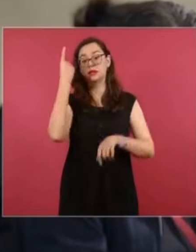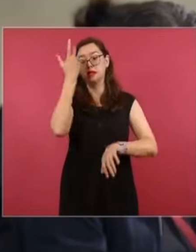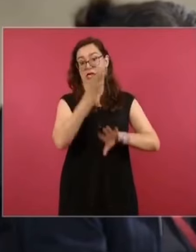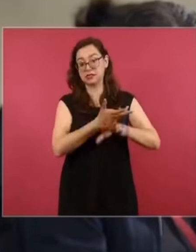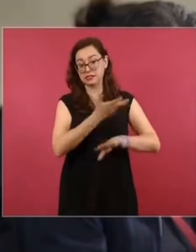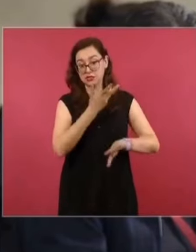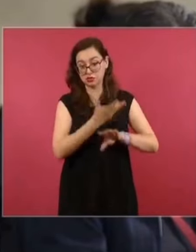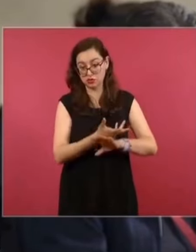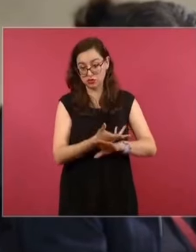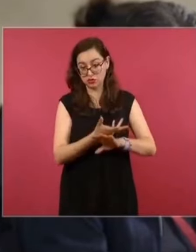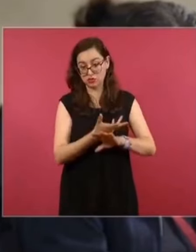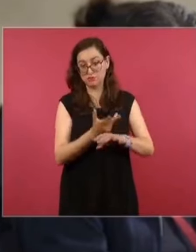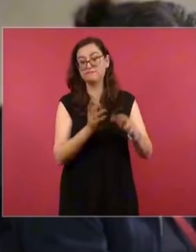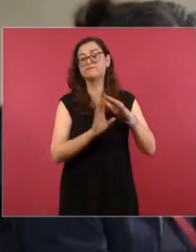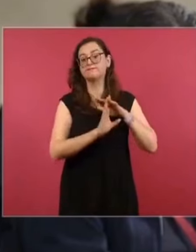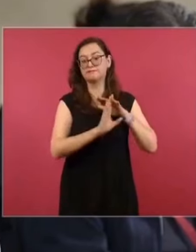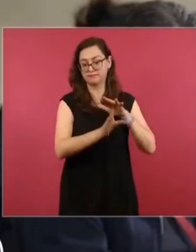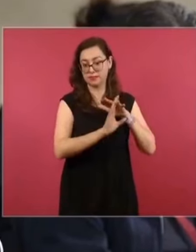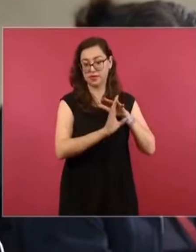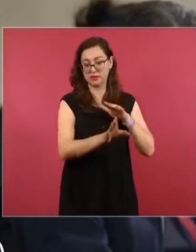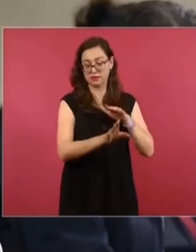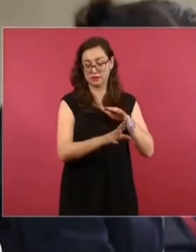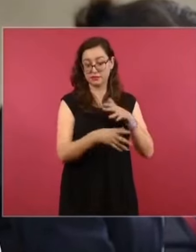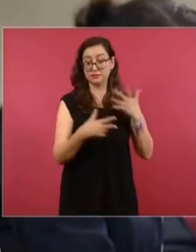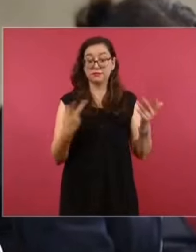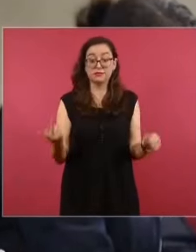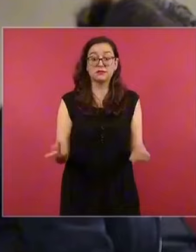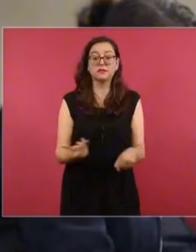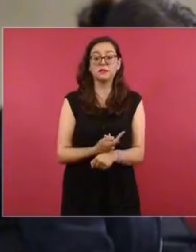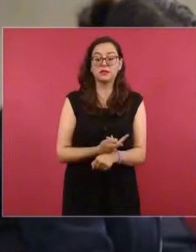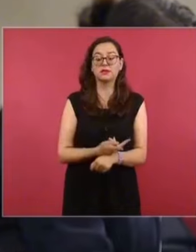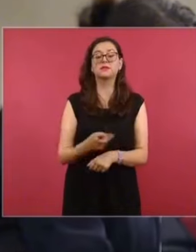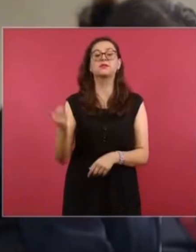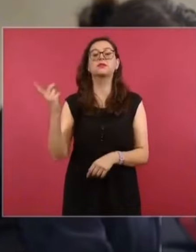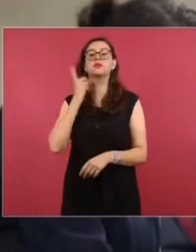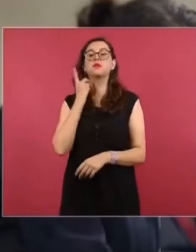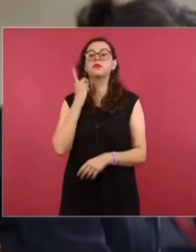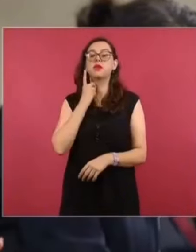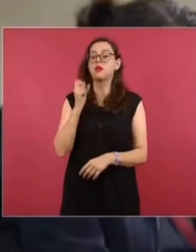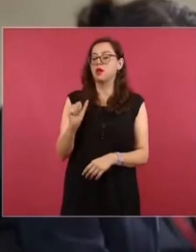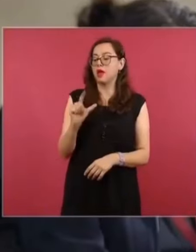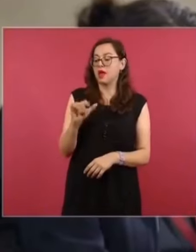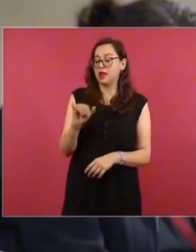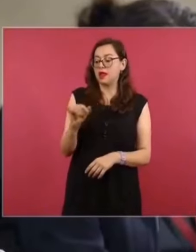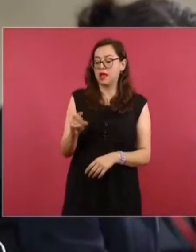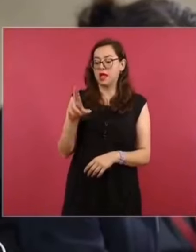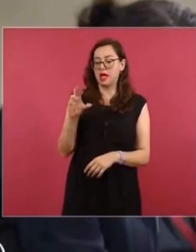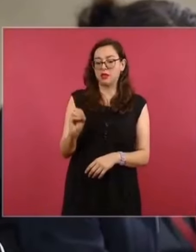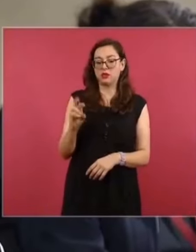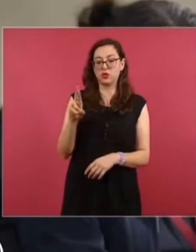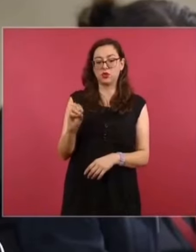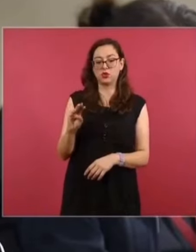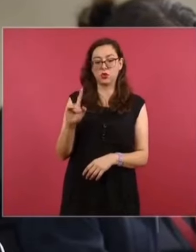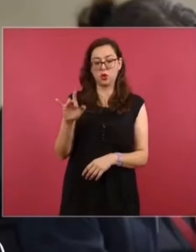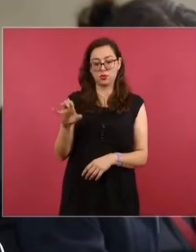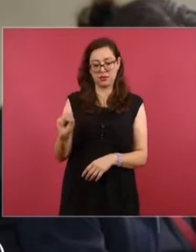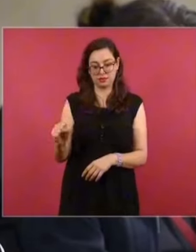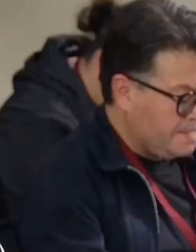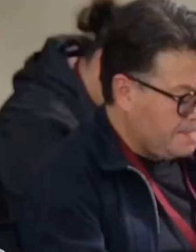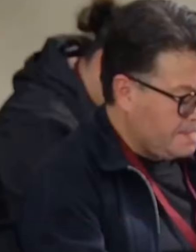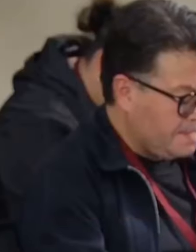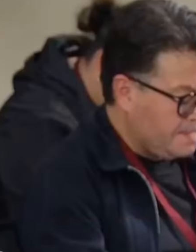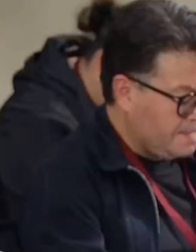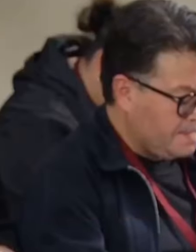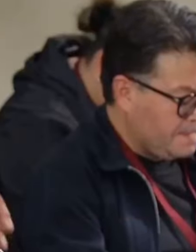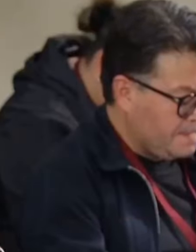hermanos migrantes Entonces el diputado Alejandro Robles presidente de de morena presentó una propuesta